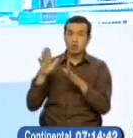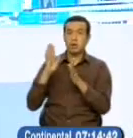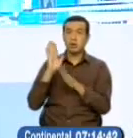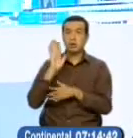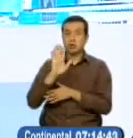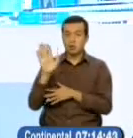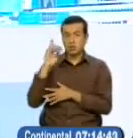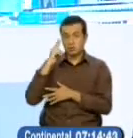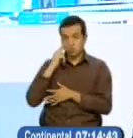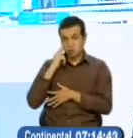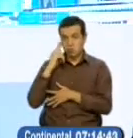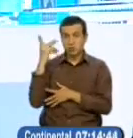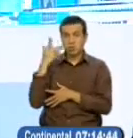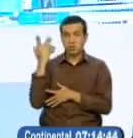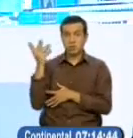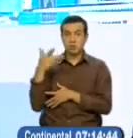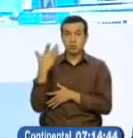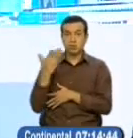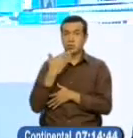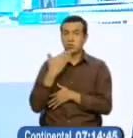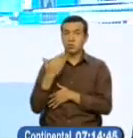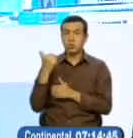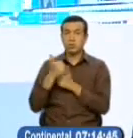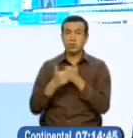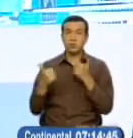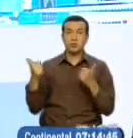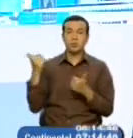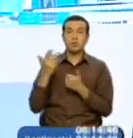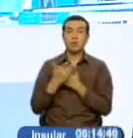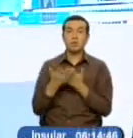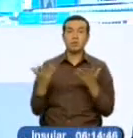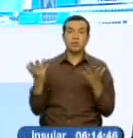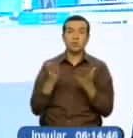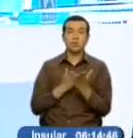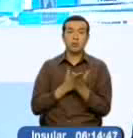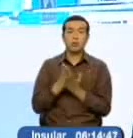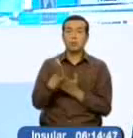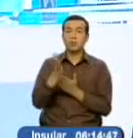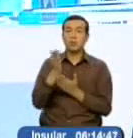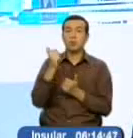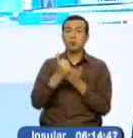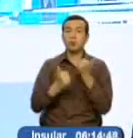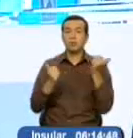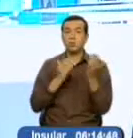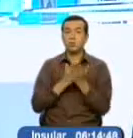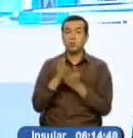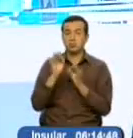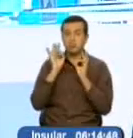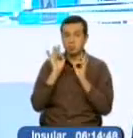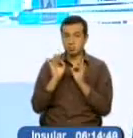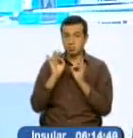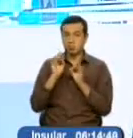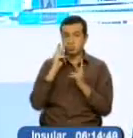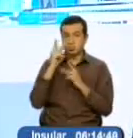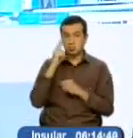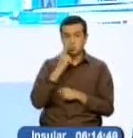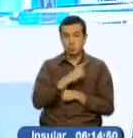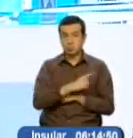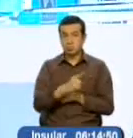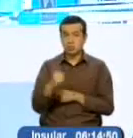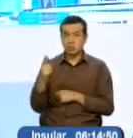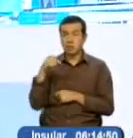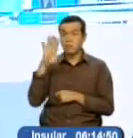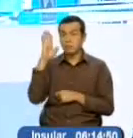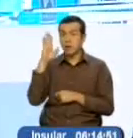ese estudio para ver cuál es la vía más factible y que demuestre o que